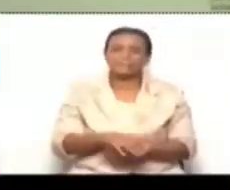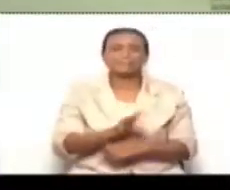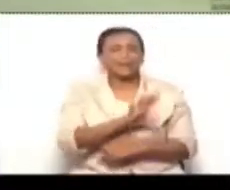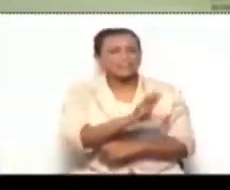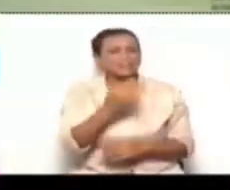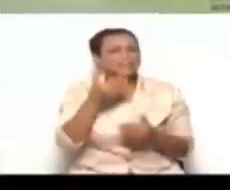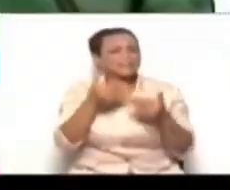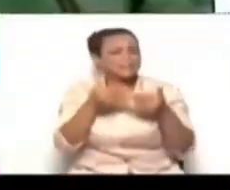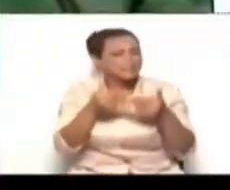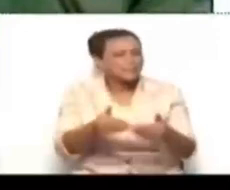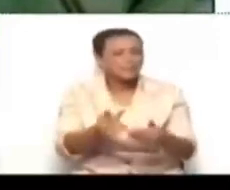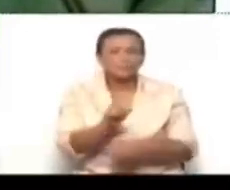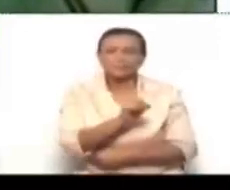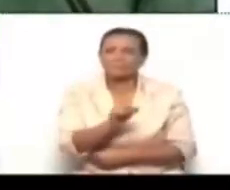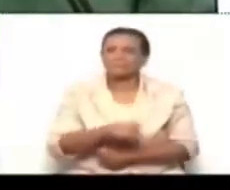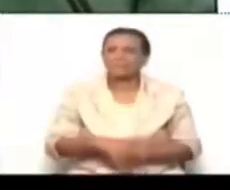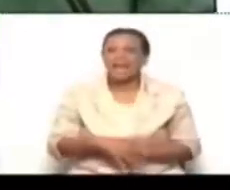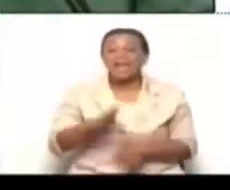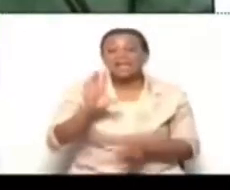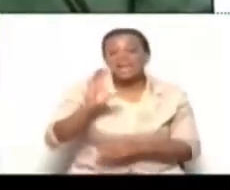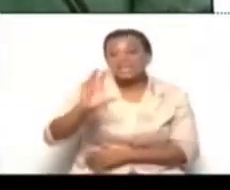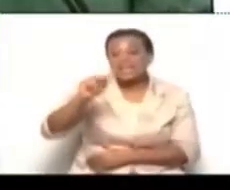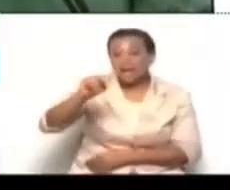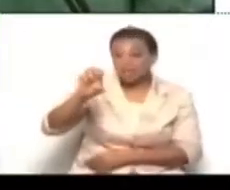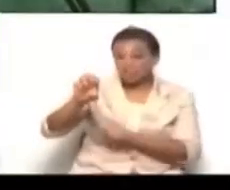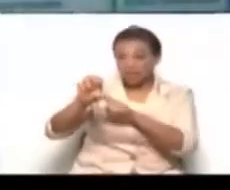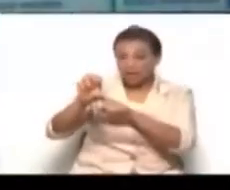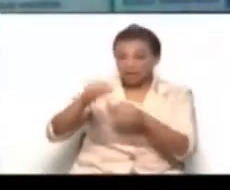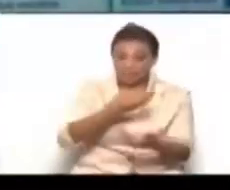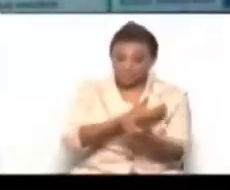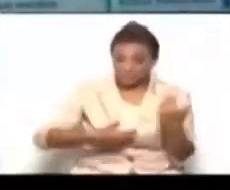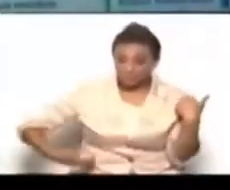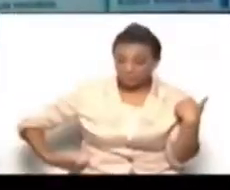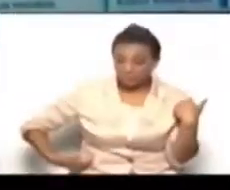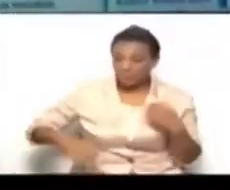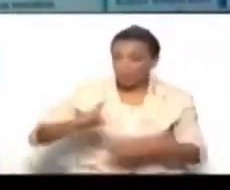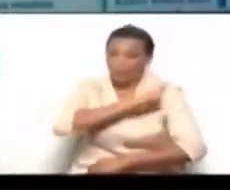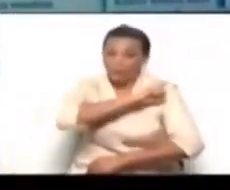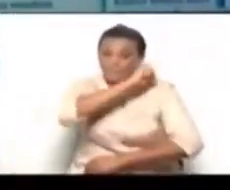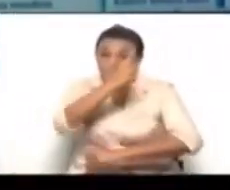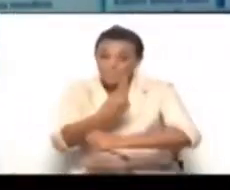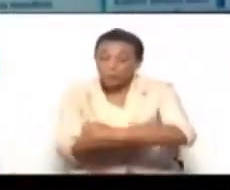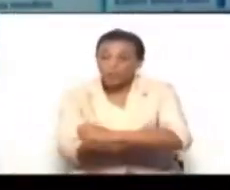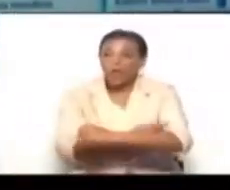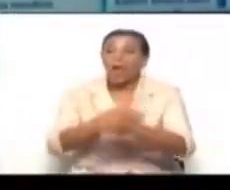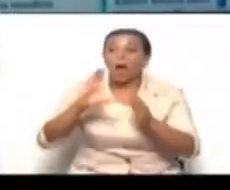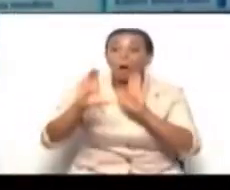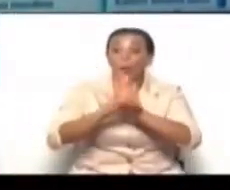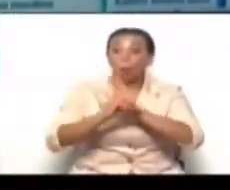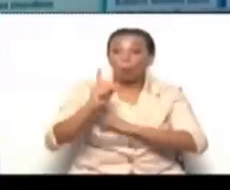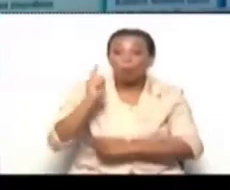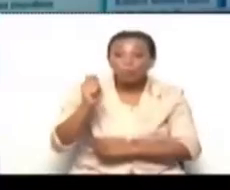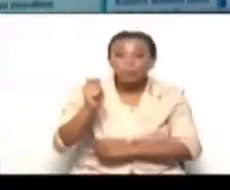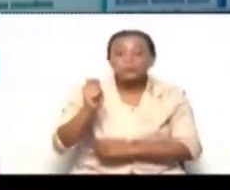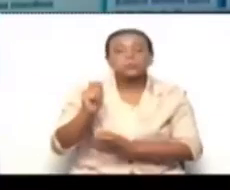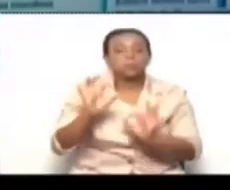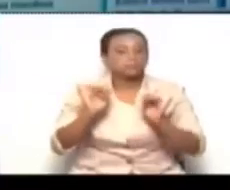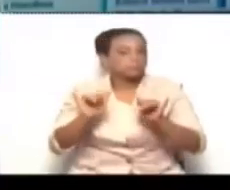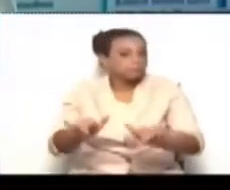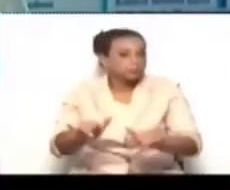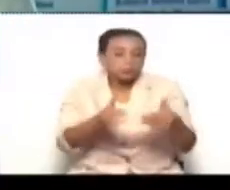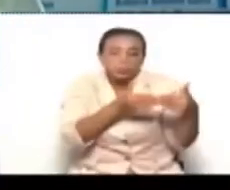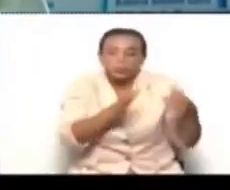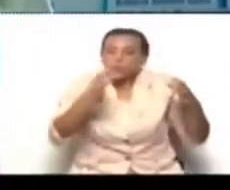seguir. Que el Consejo Nacional Electoral, poder electoral del país, poder constitucional, sigue ejerciendo su